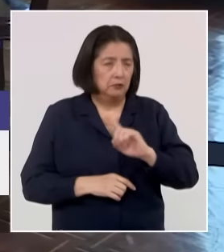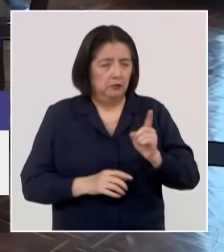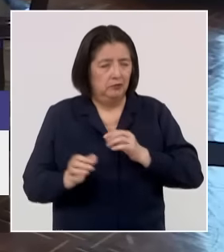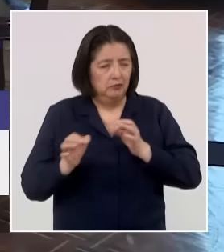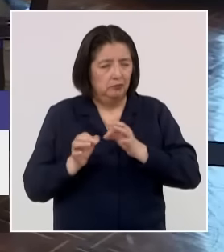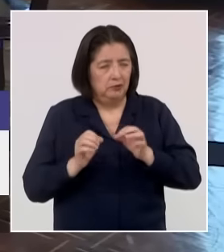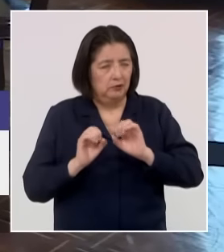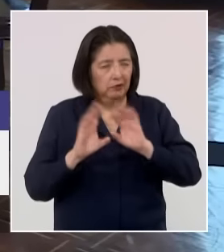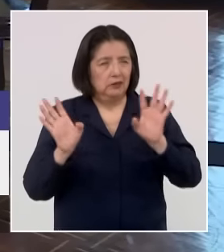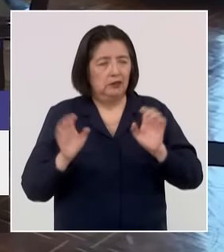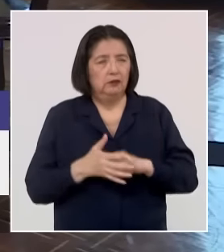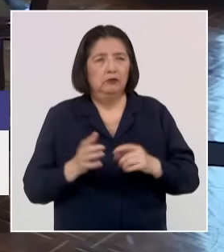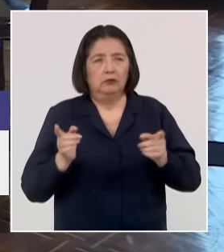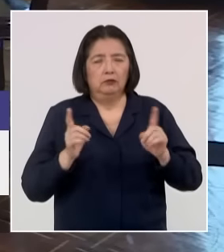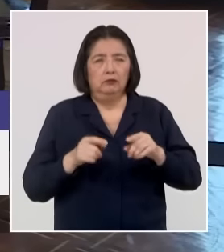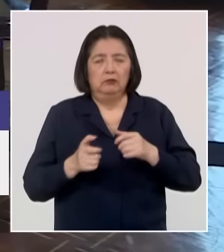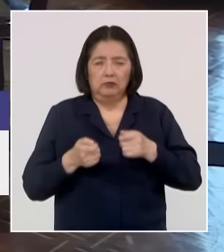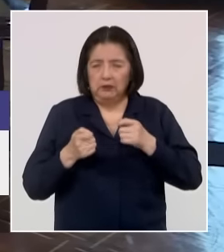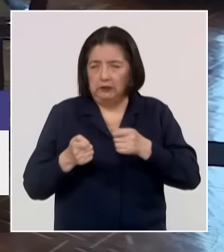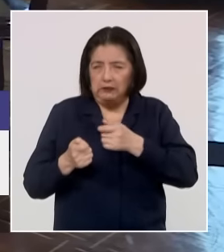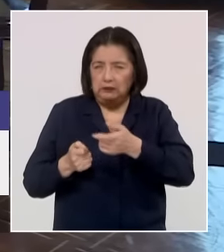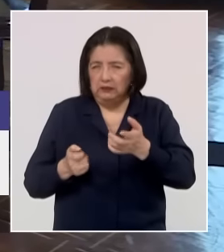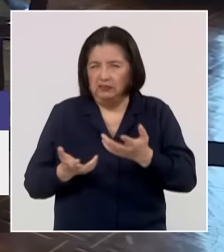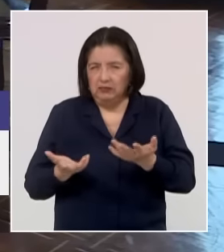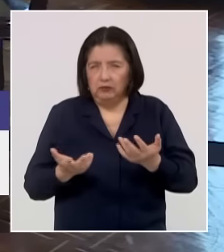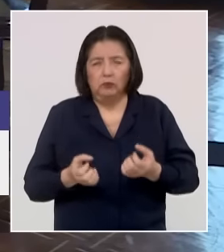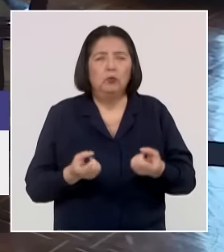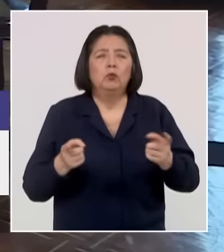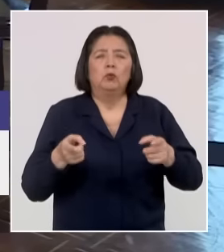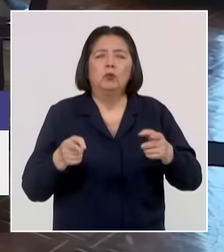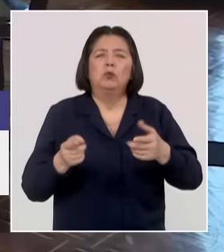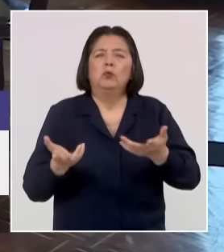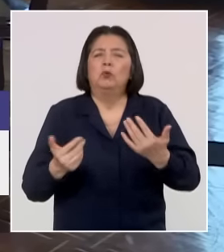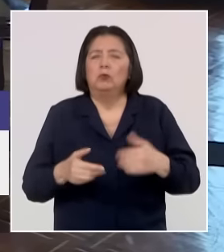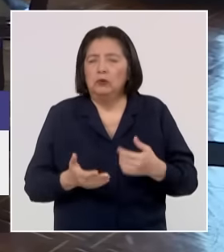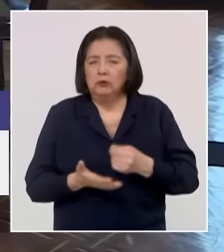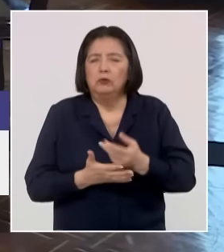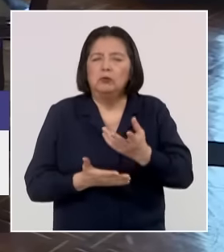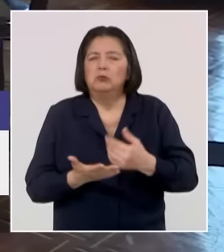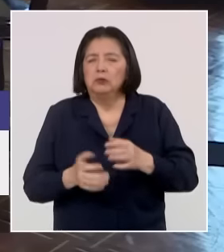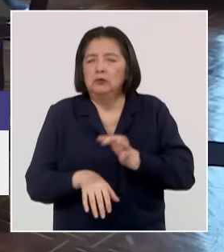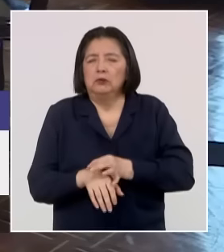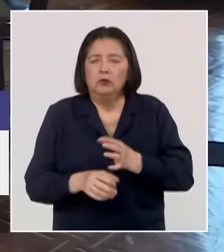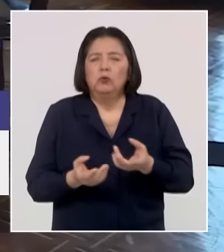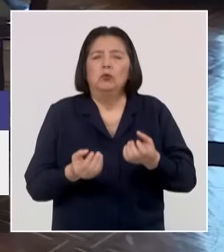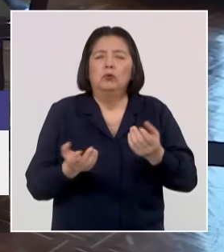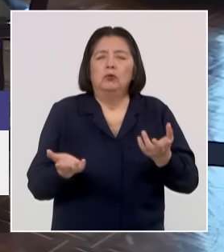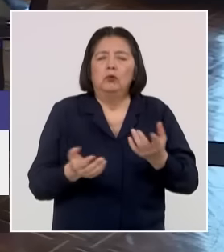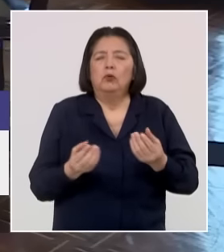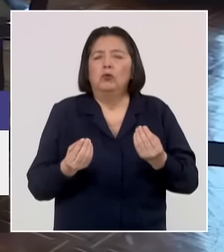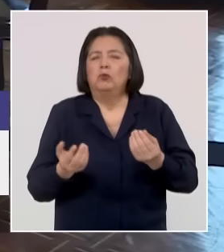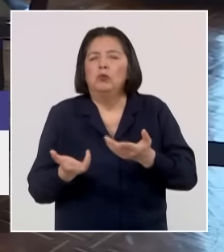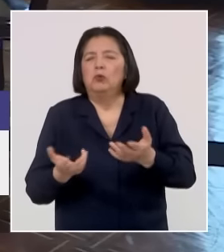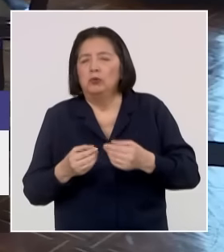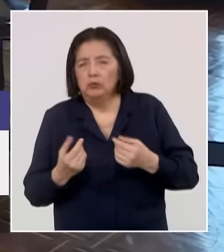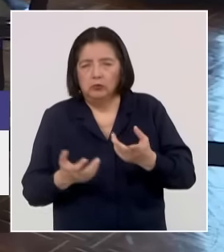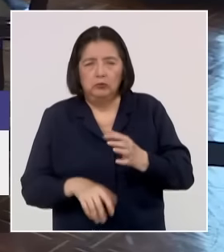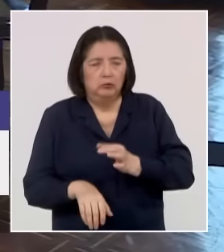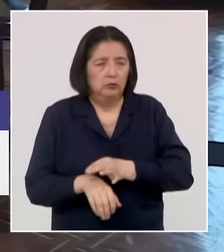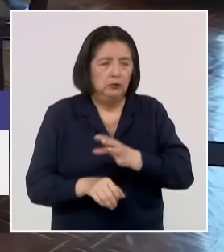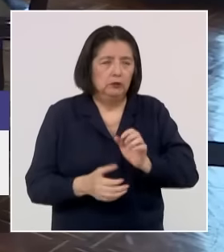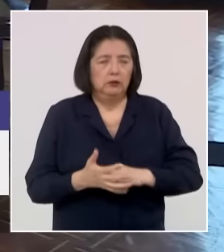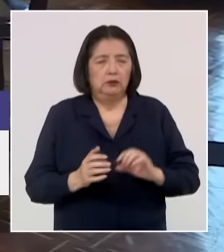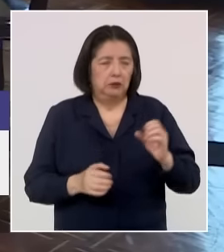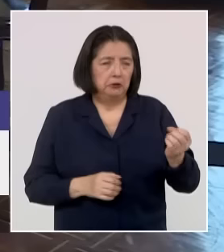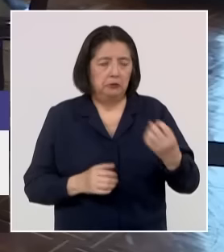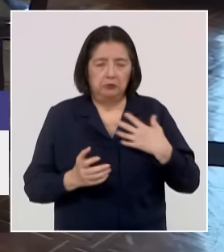precisa, Lorena, cuando se le insistió justamente sobre el cuándo obtuvo estos relojes y bajo qué contexto. Ella precisa de que